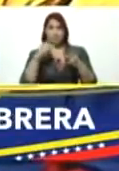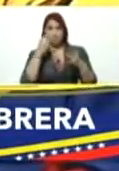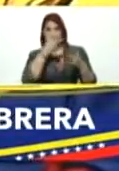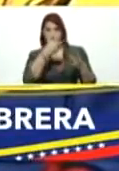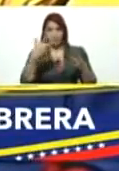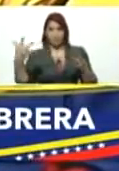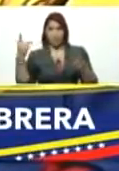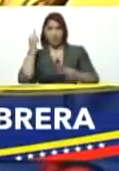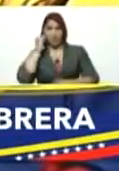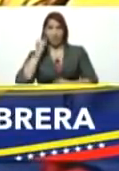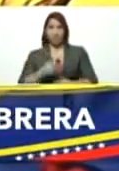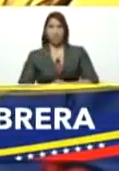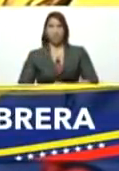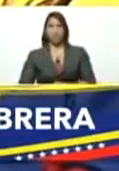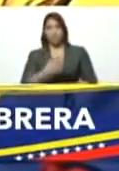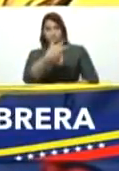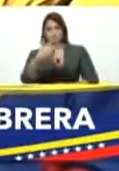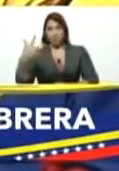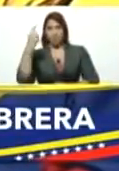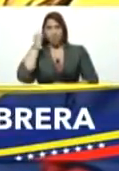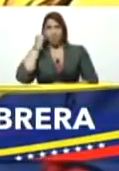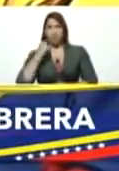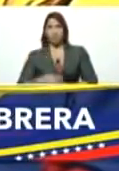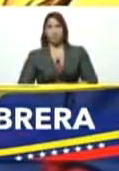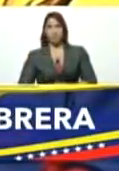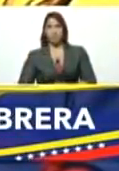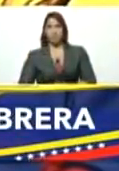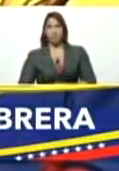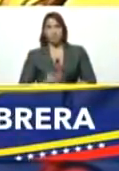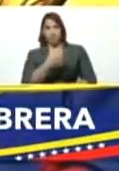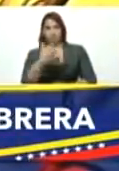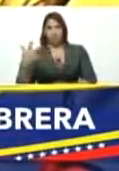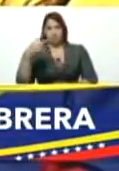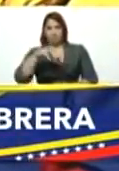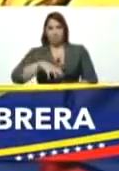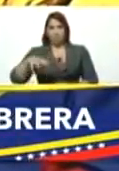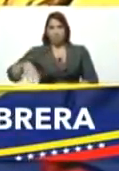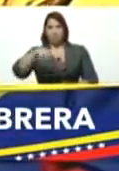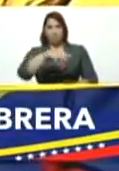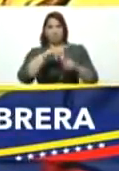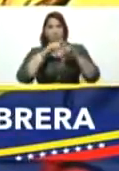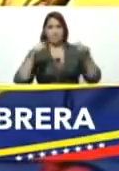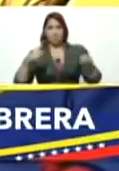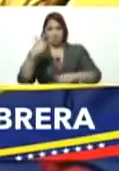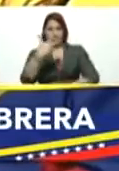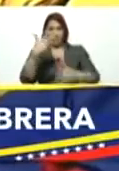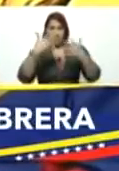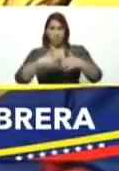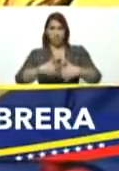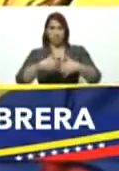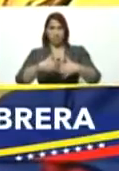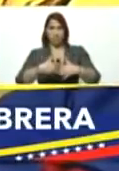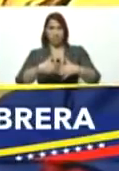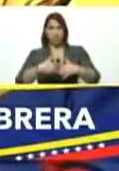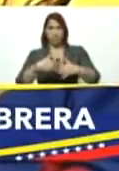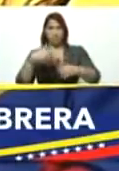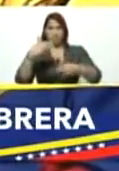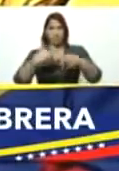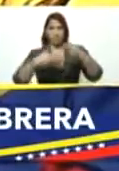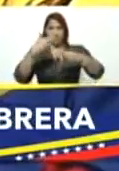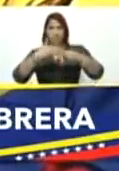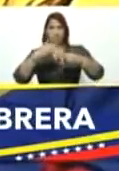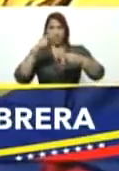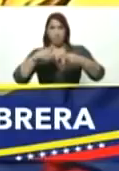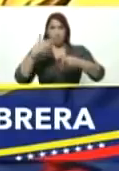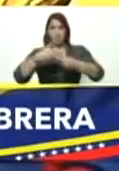a tres mujeres tres regiones e industrias del cemento el petróleo la